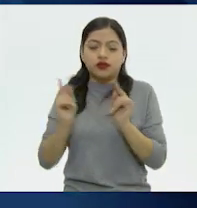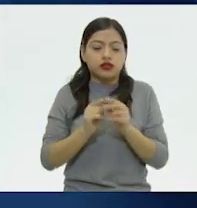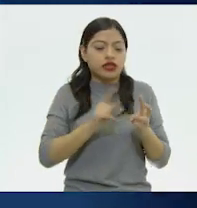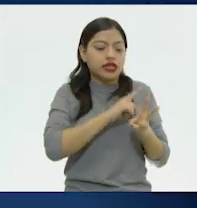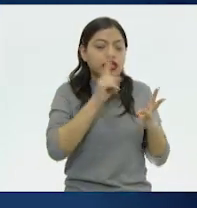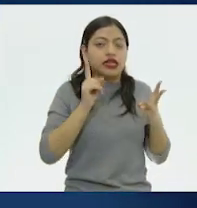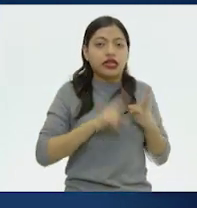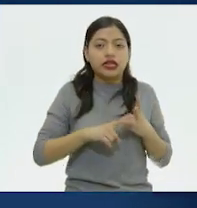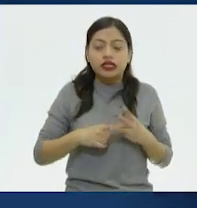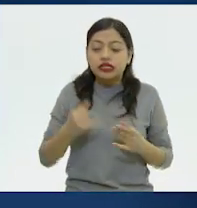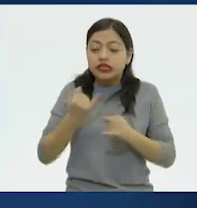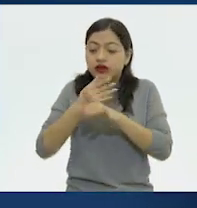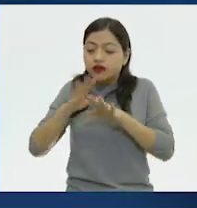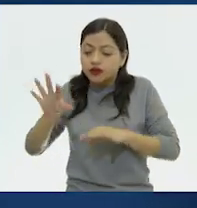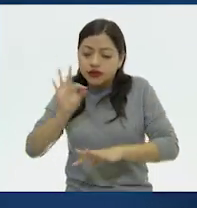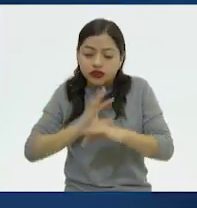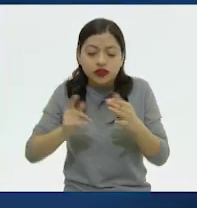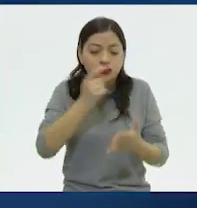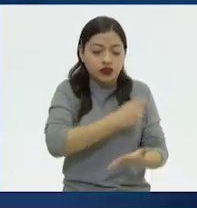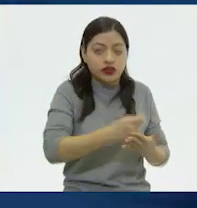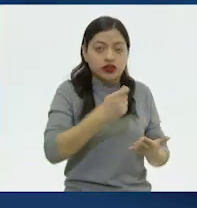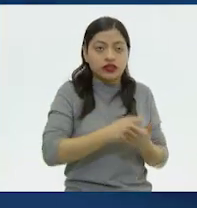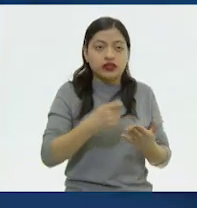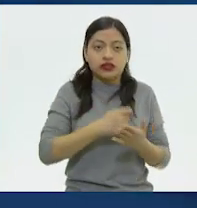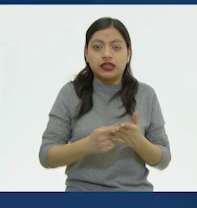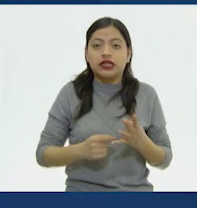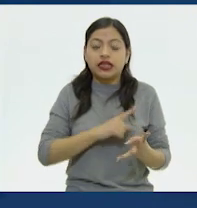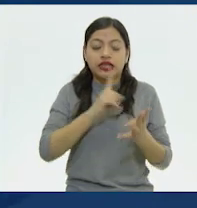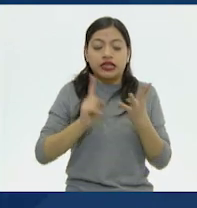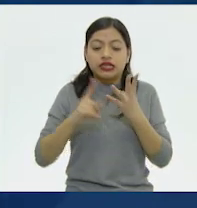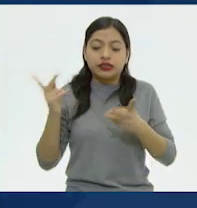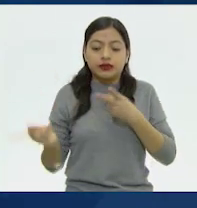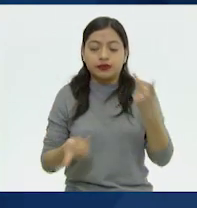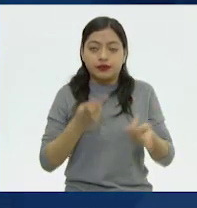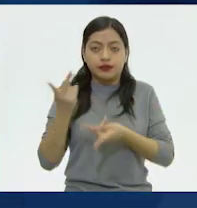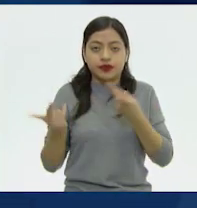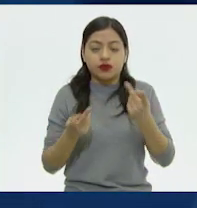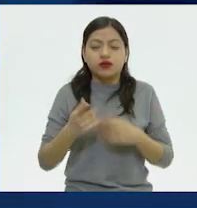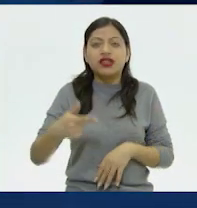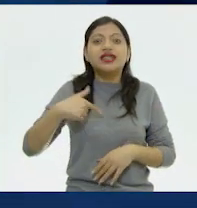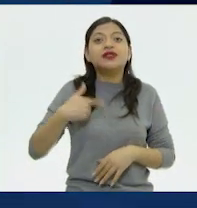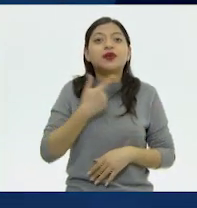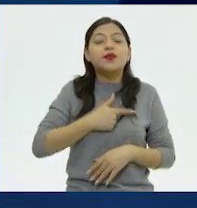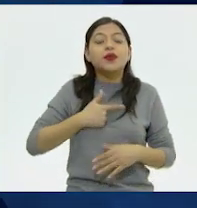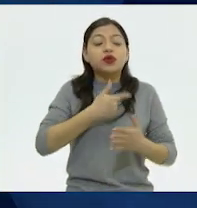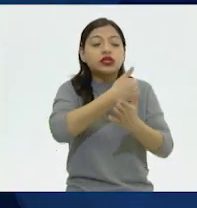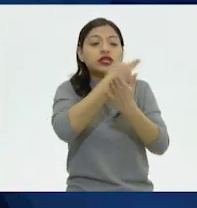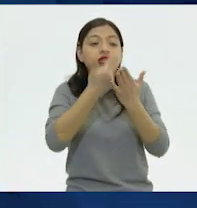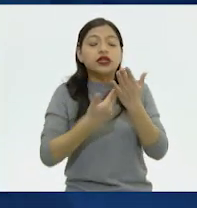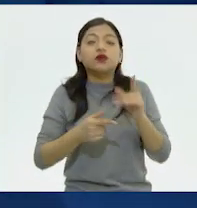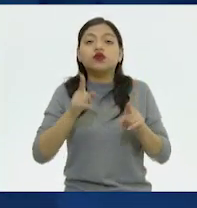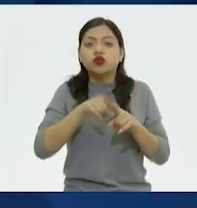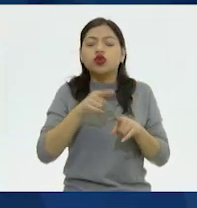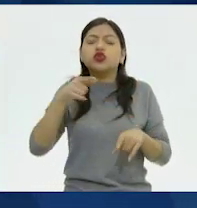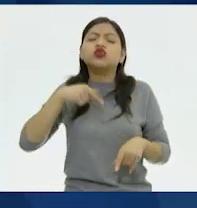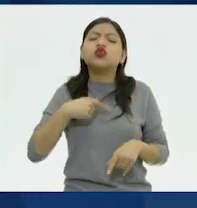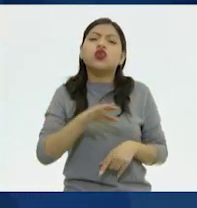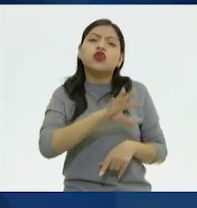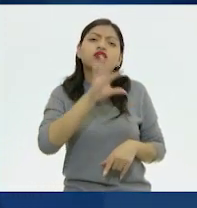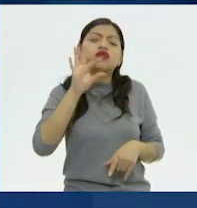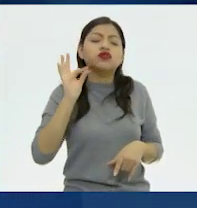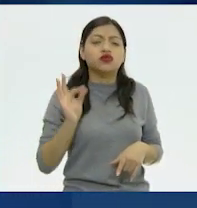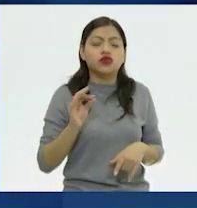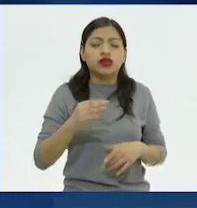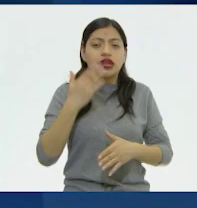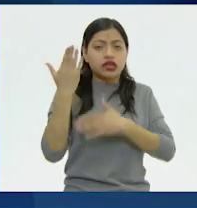cuestionario. A mí, en forma particular, me gustan los esquemas en los que puedo incluir dibujos y colores, así que cuando diseñes